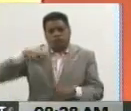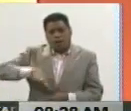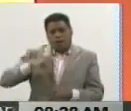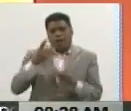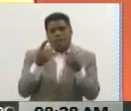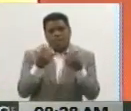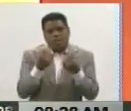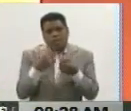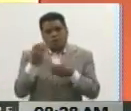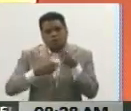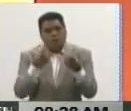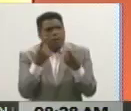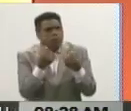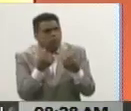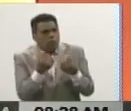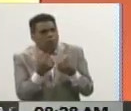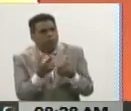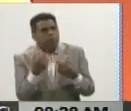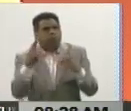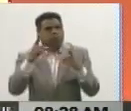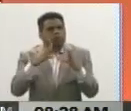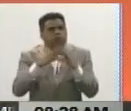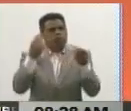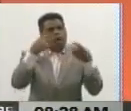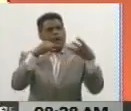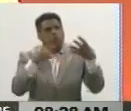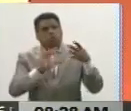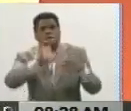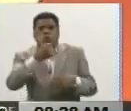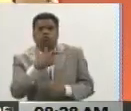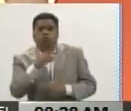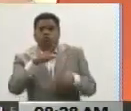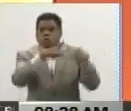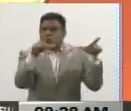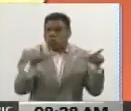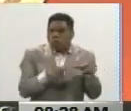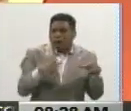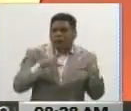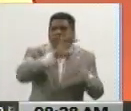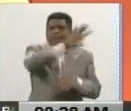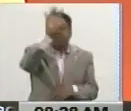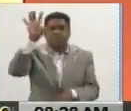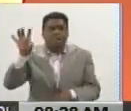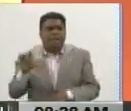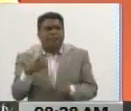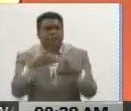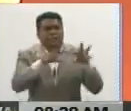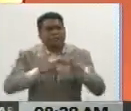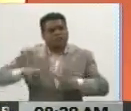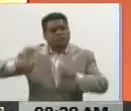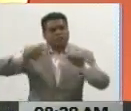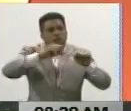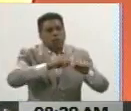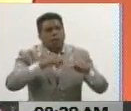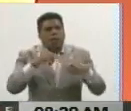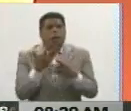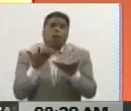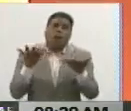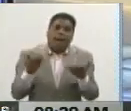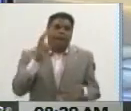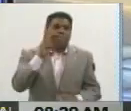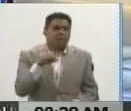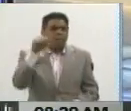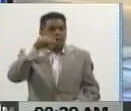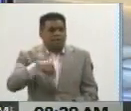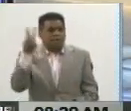sus enclaves económicos más degradantes en otras latitudes y mientras en su suelo pues mantiene dinámicas más modestas. En nuestro